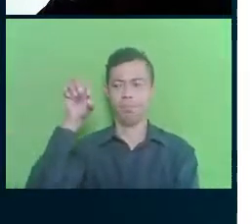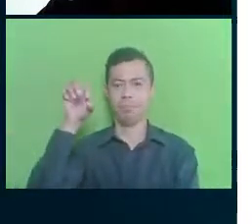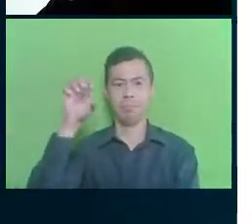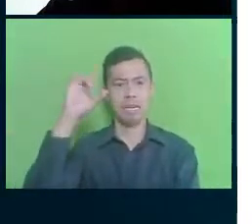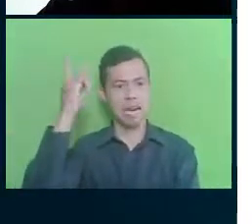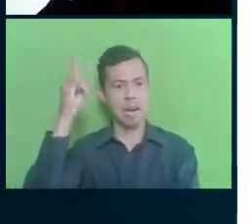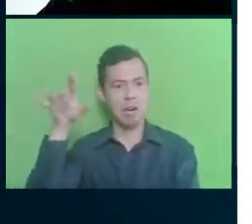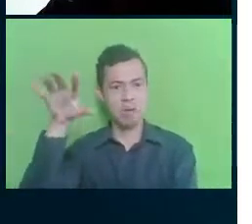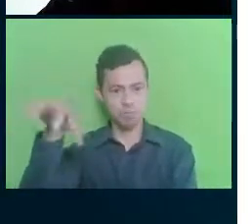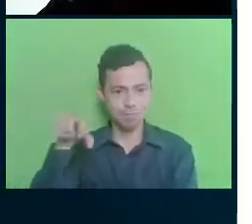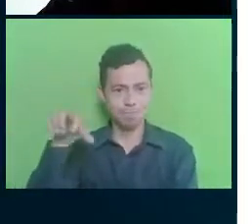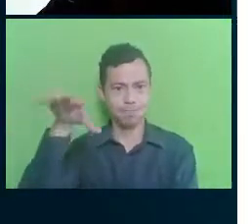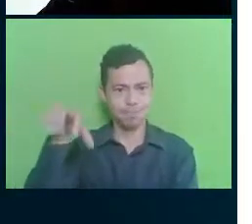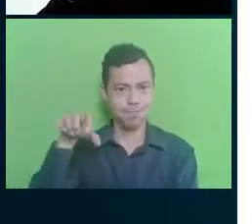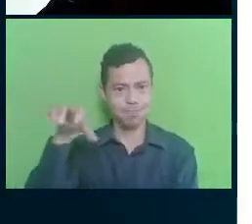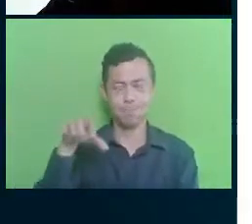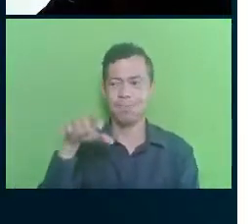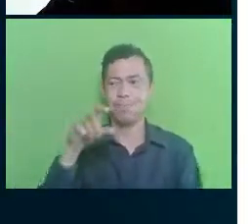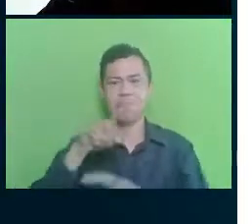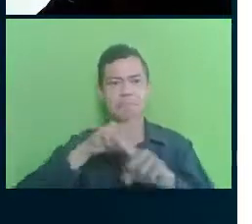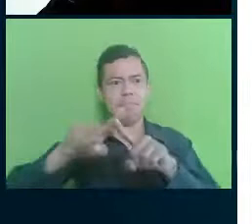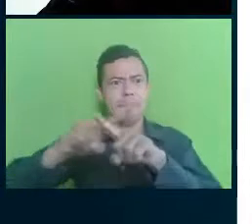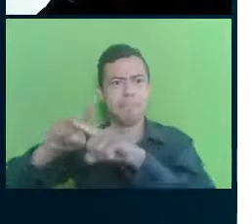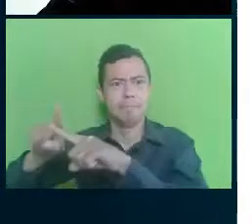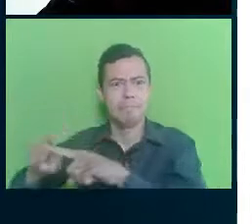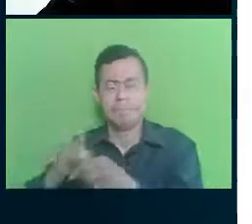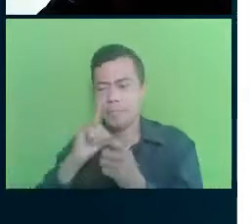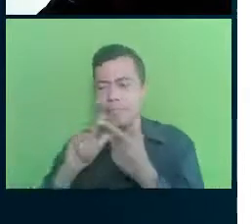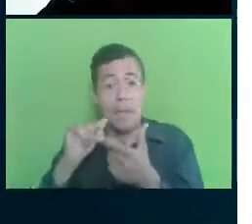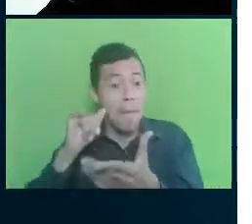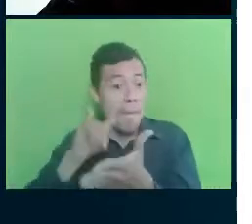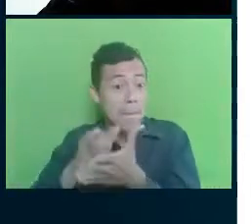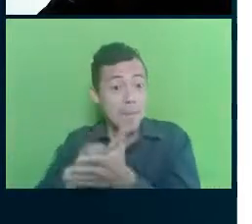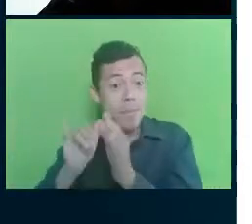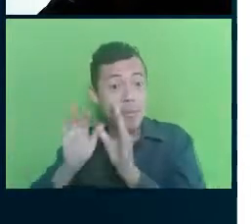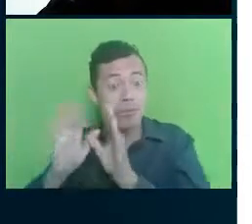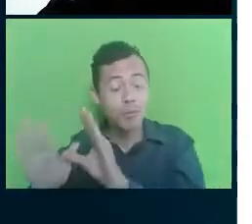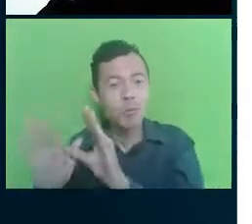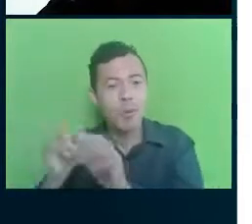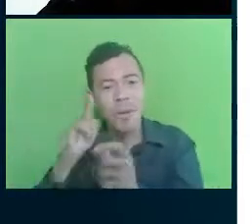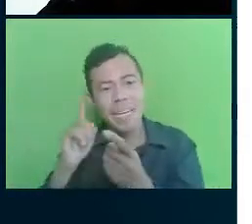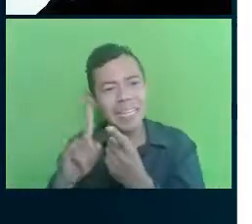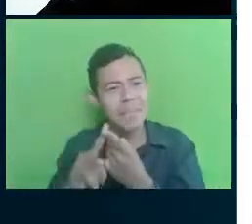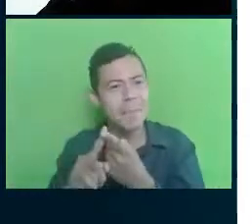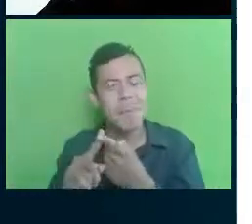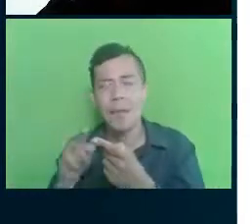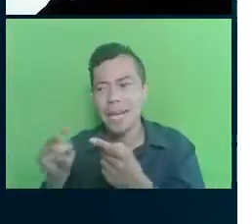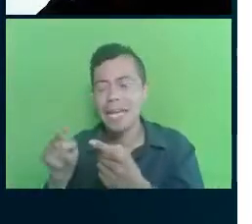learning, pensemos en esas mismas máquinas, pero de pronto con un nivel